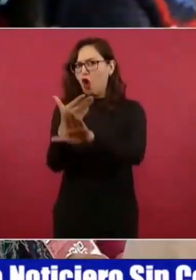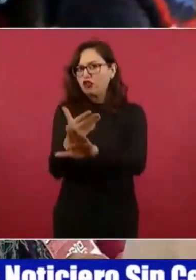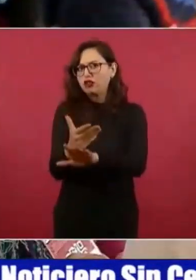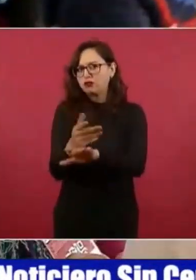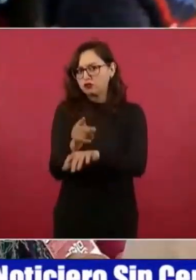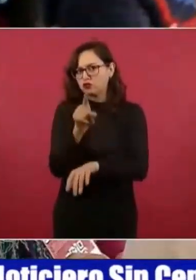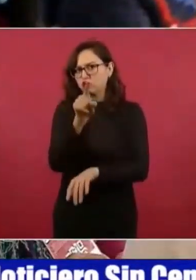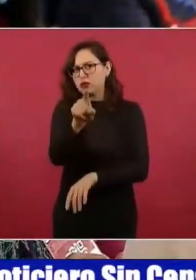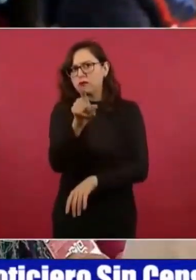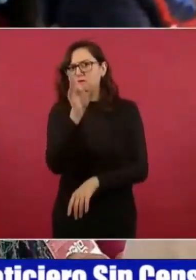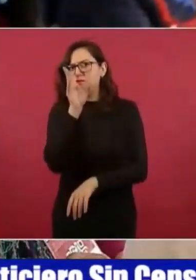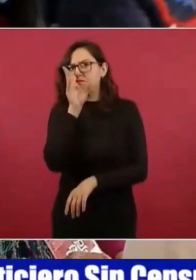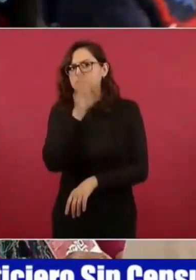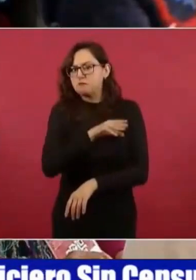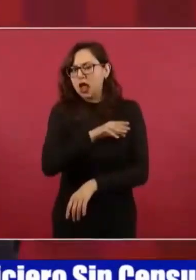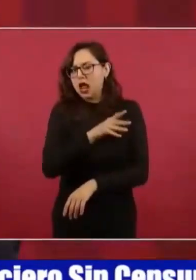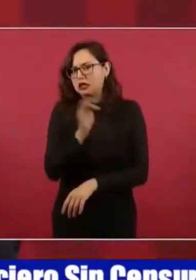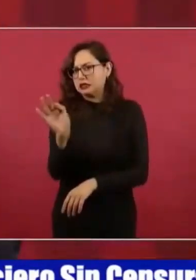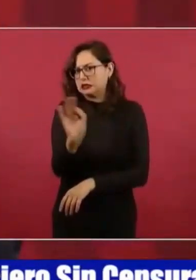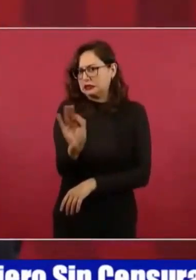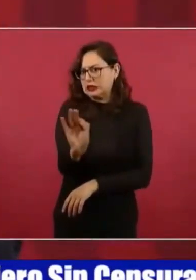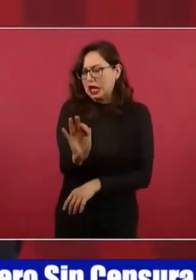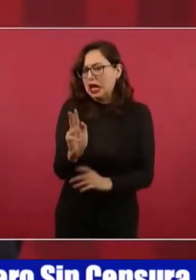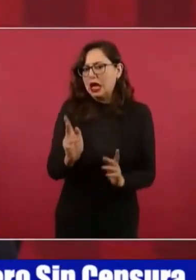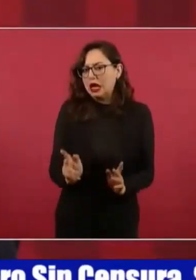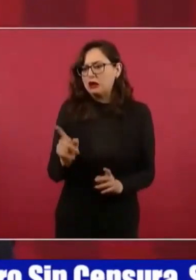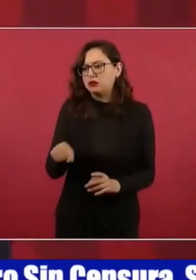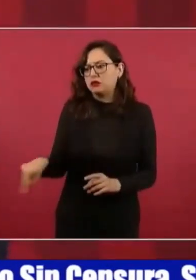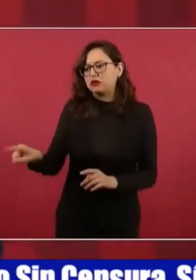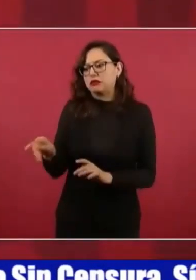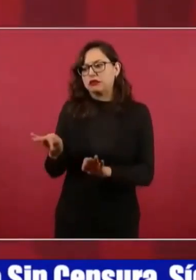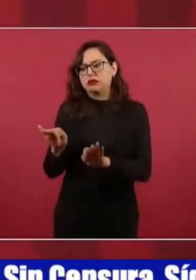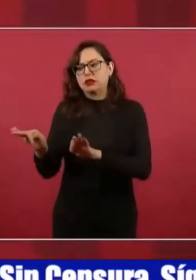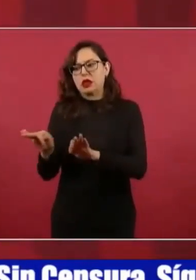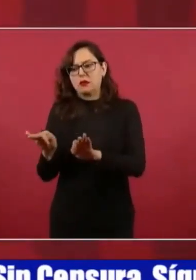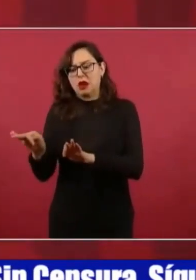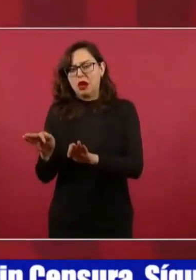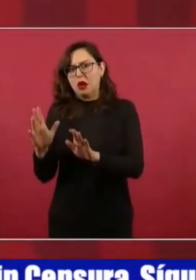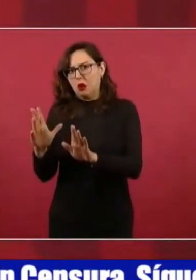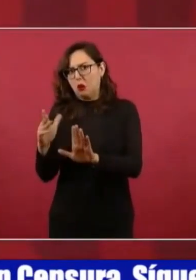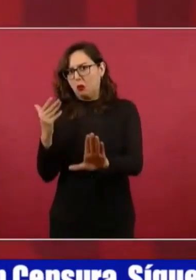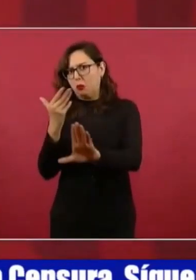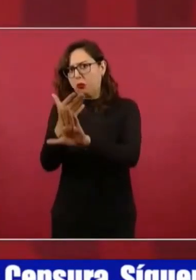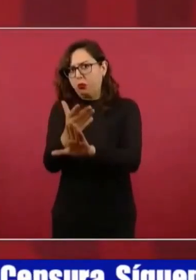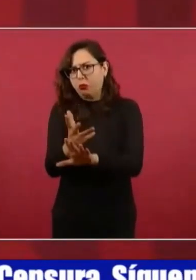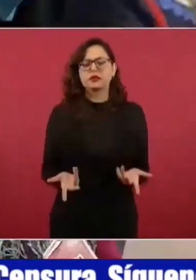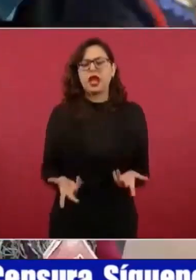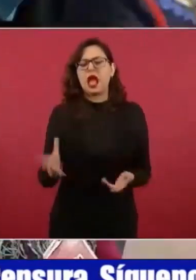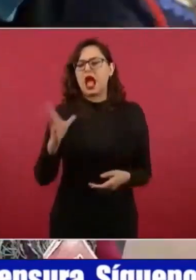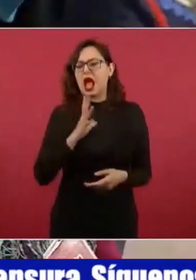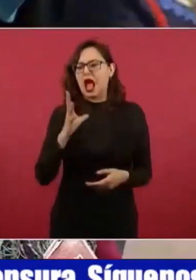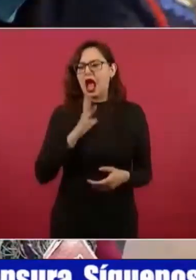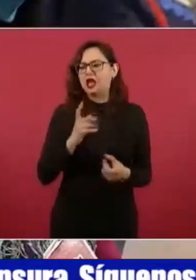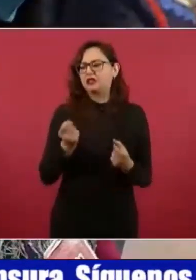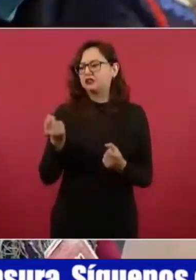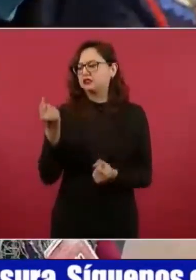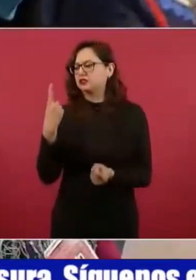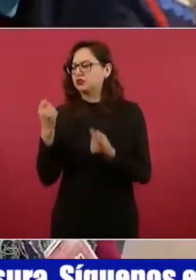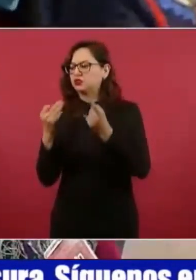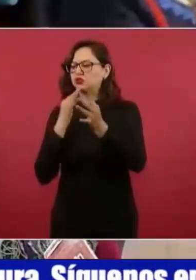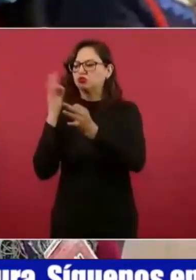que lo entienda bien. Se basa en los testimonios de personas de reputación comprobada, en los